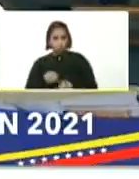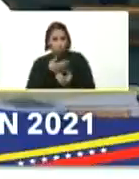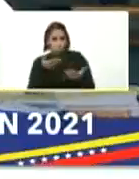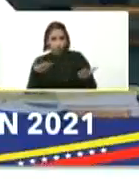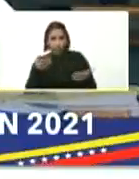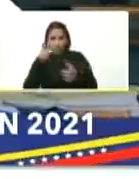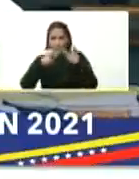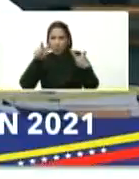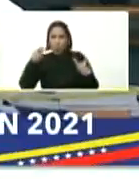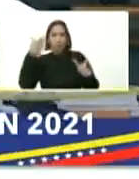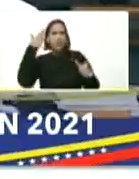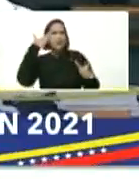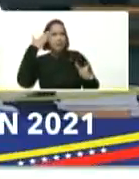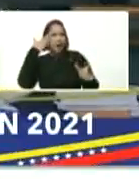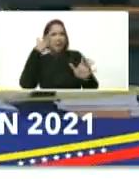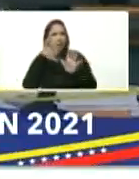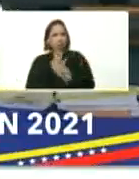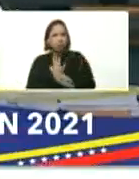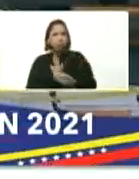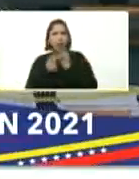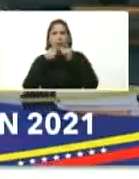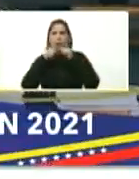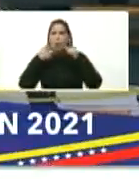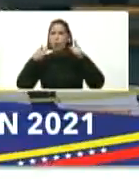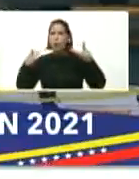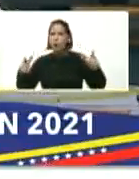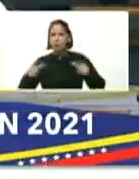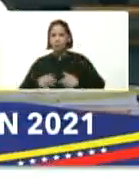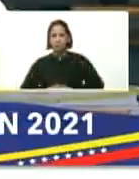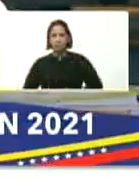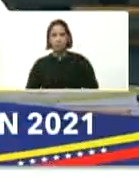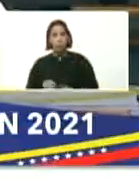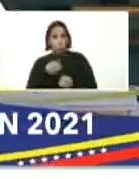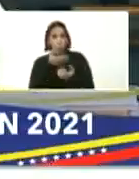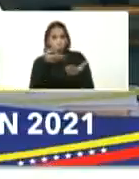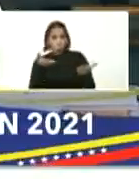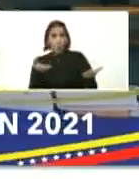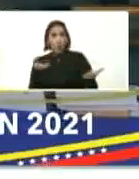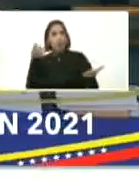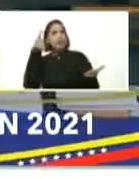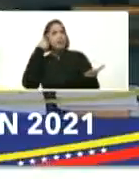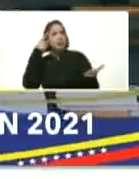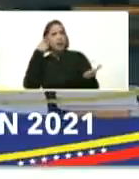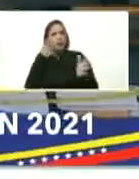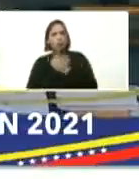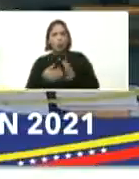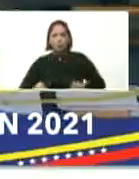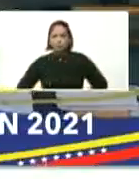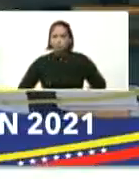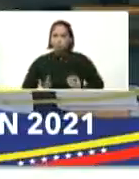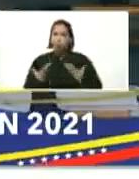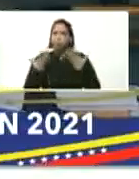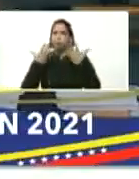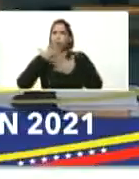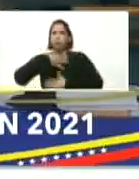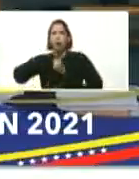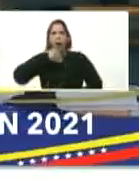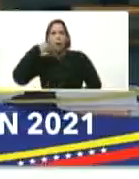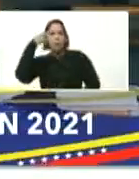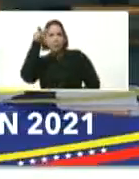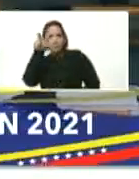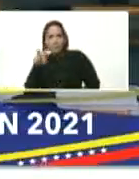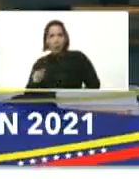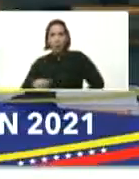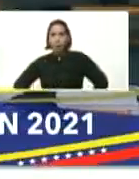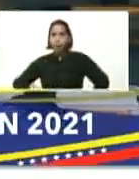son personas que saben lo que es el lenguaje, ustedes que saben lo que es expresar el alma de un ser humano en